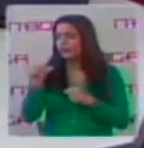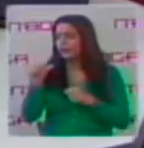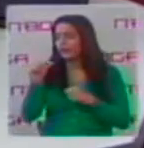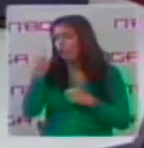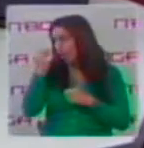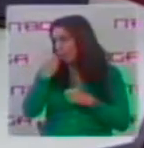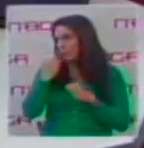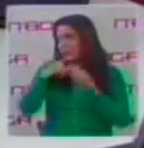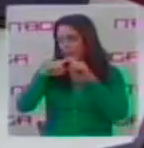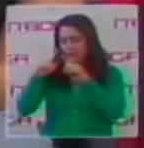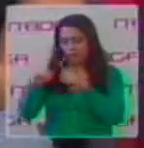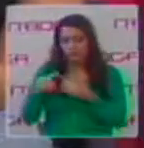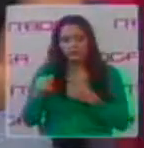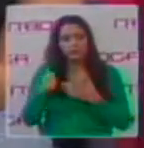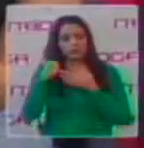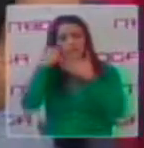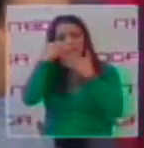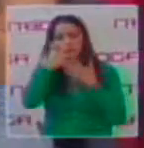que lucha